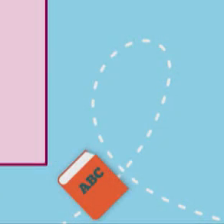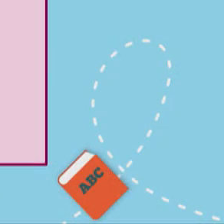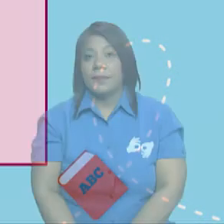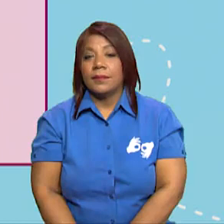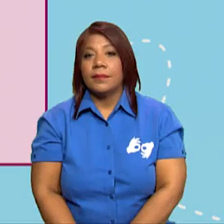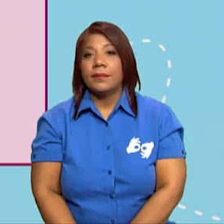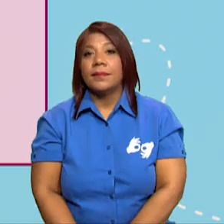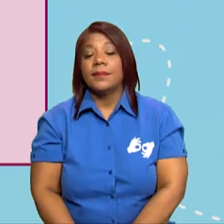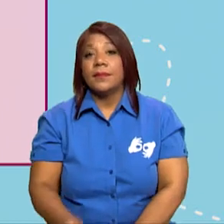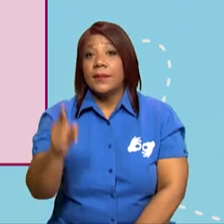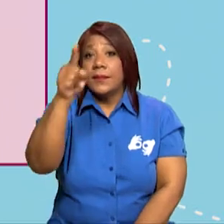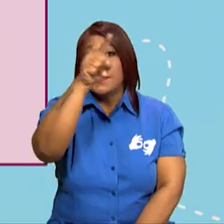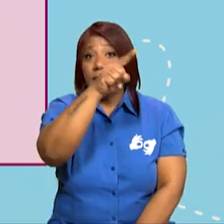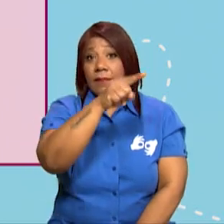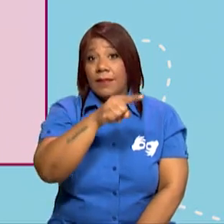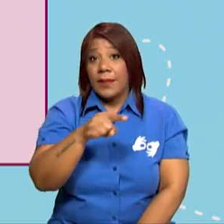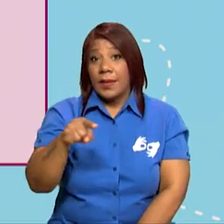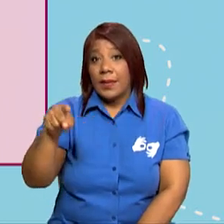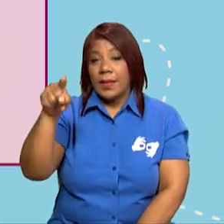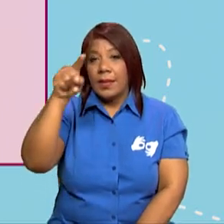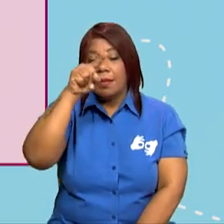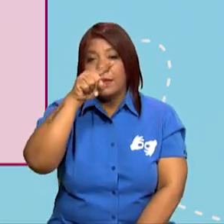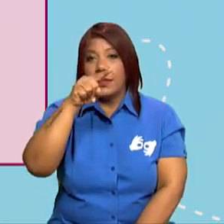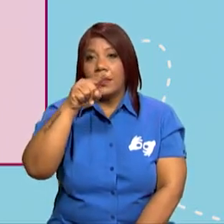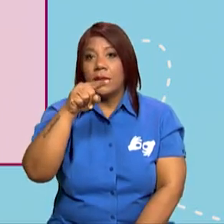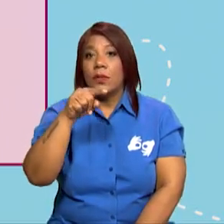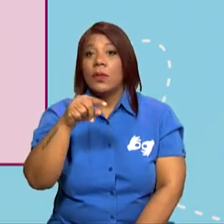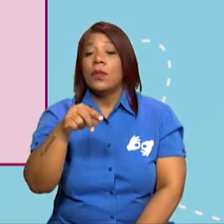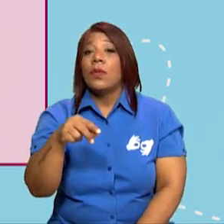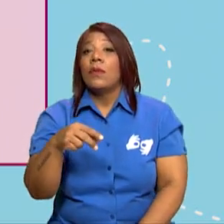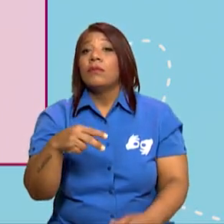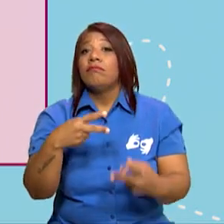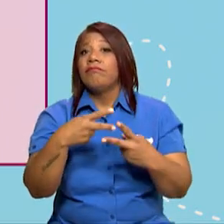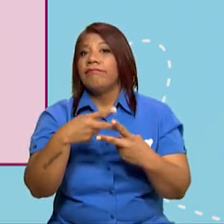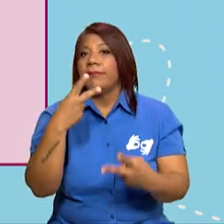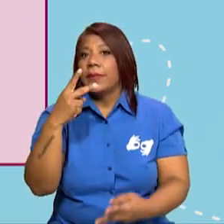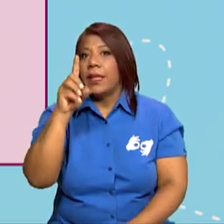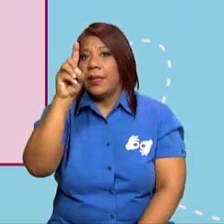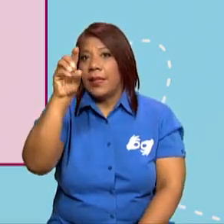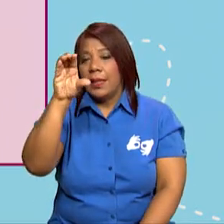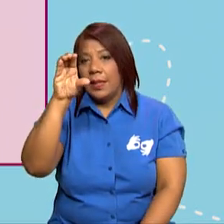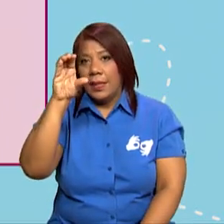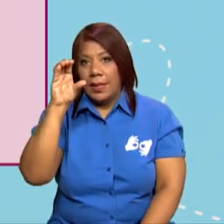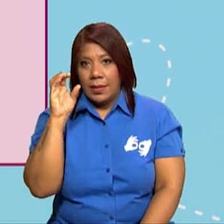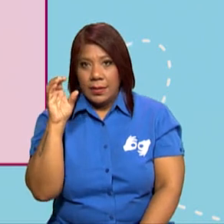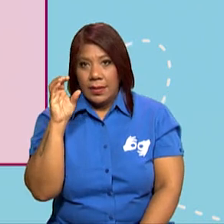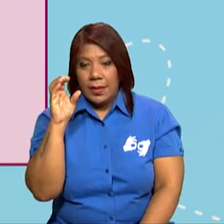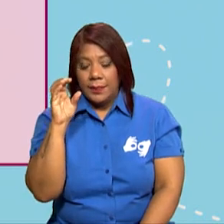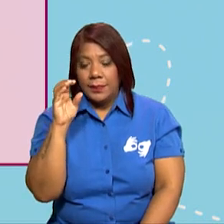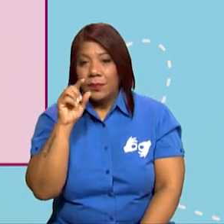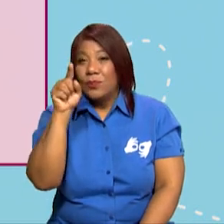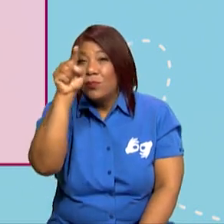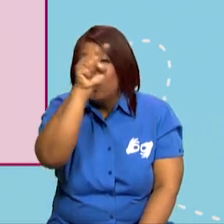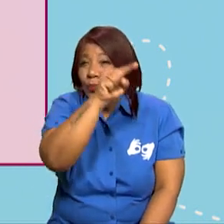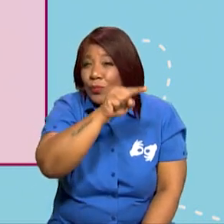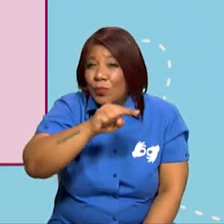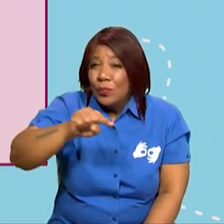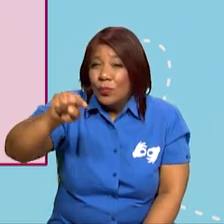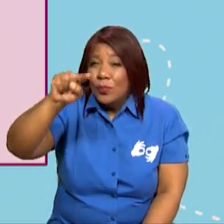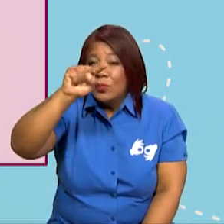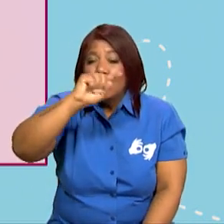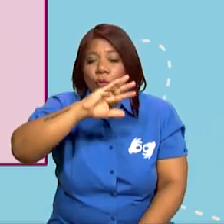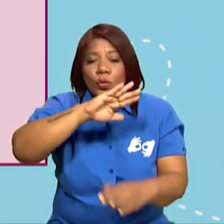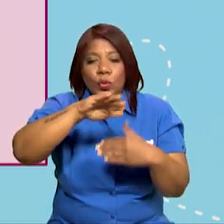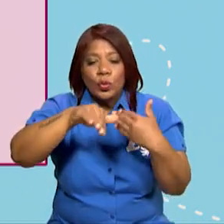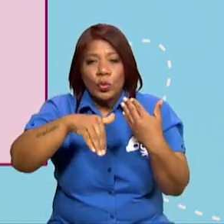completo equivale al 100% de los datos. Y ves que en cada pedacito están los porcentajes que encontramos en la tabla. ¿Lo ves? O sea,